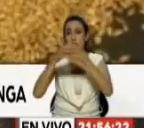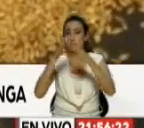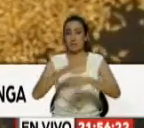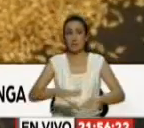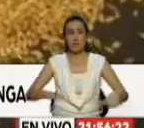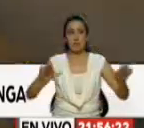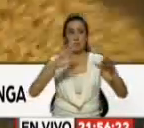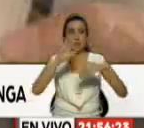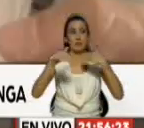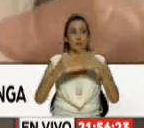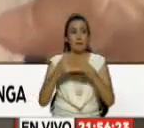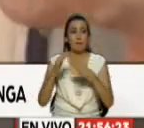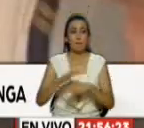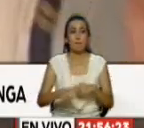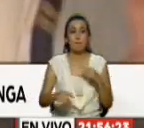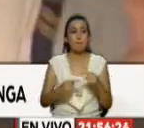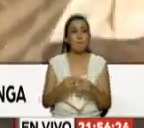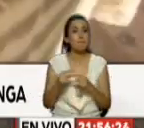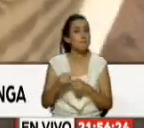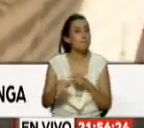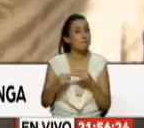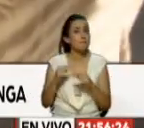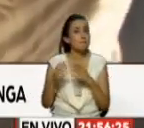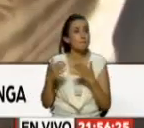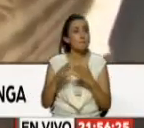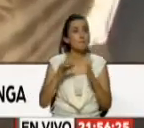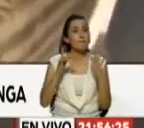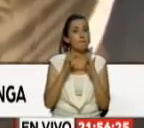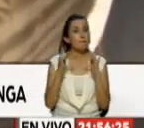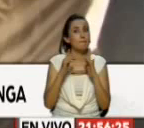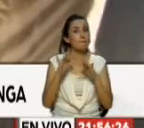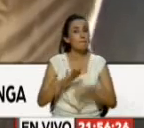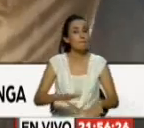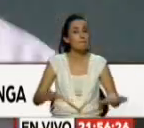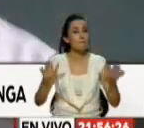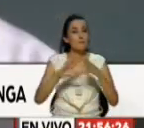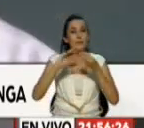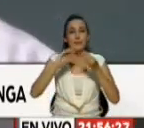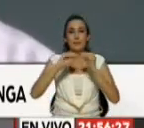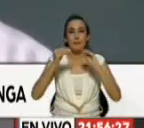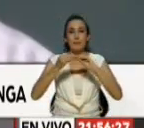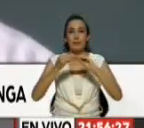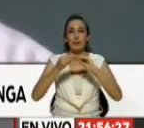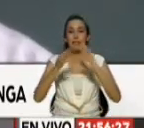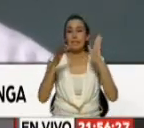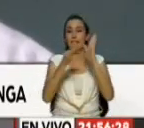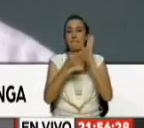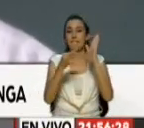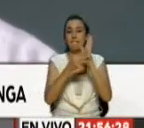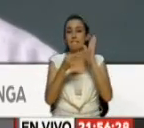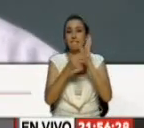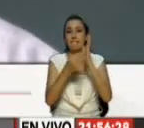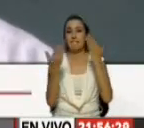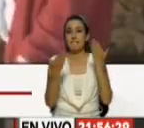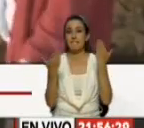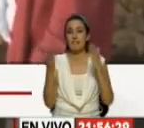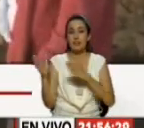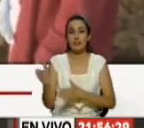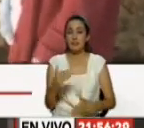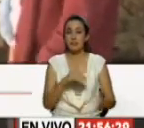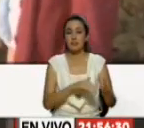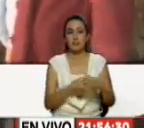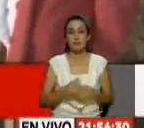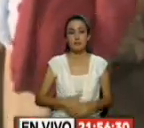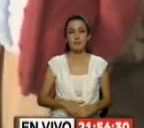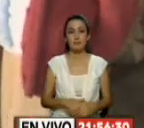tradicional experiencia pueden contactarse a través de las redes sociales. En nuestra página Facebook es de Jarica.